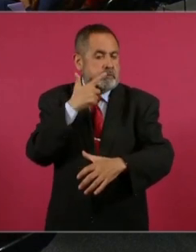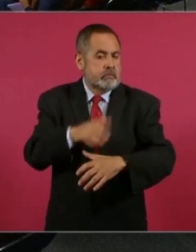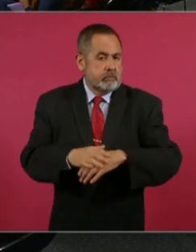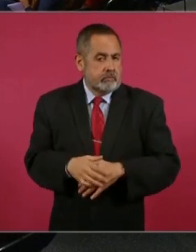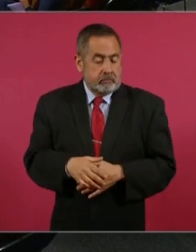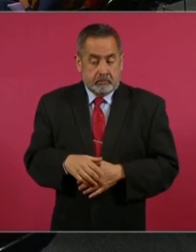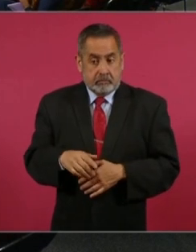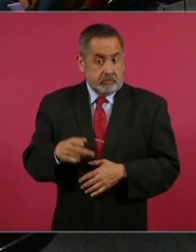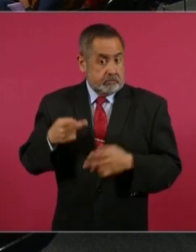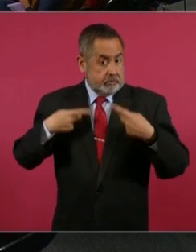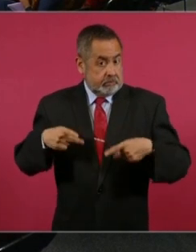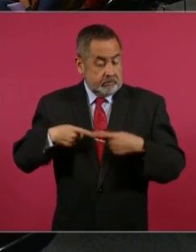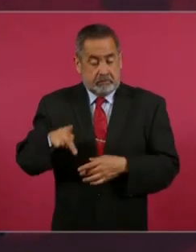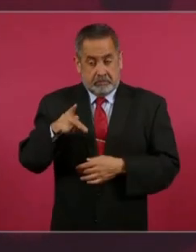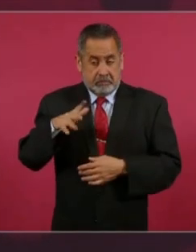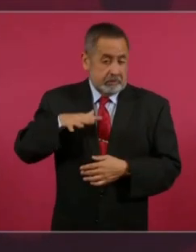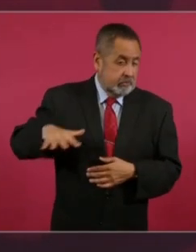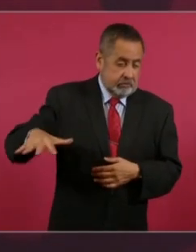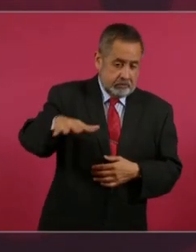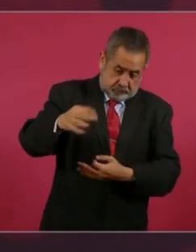Pueblo somos todos.